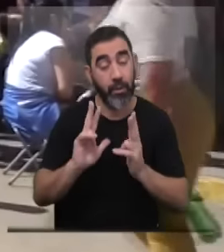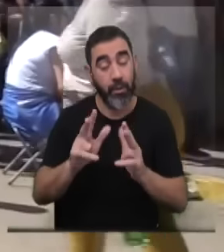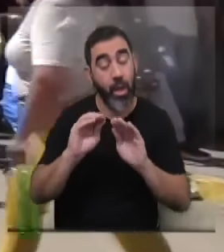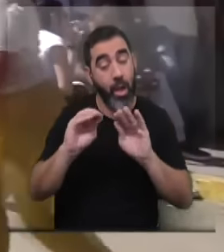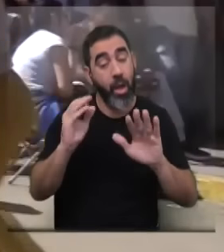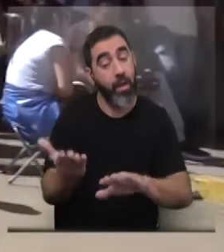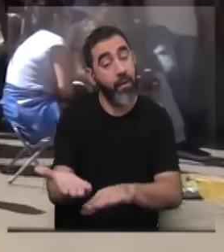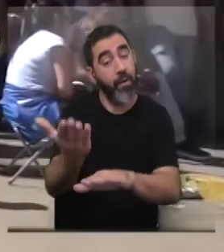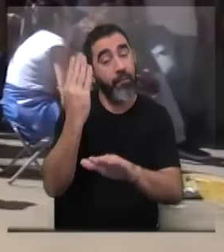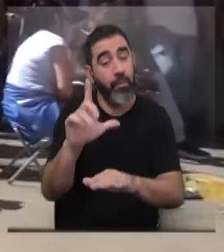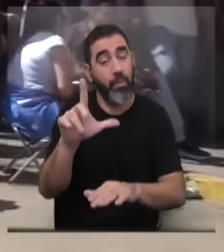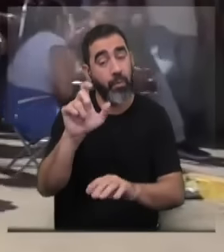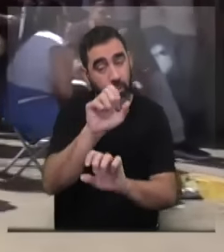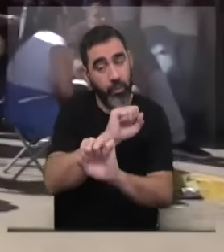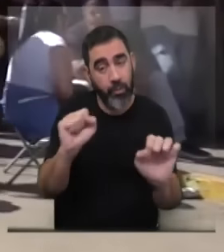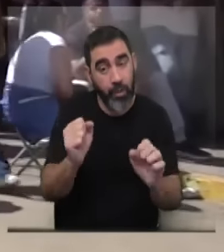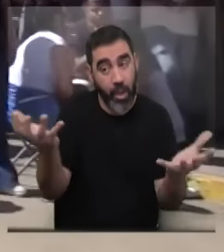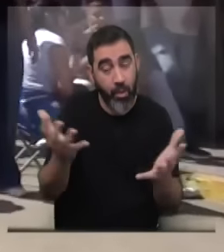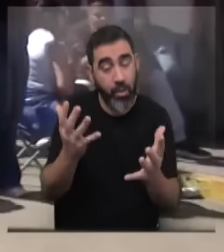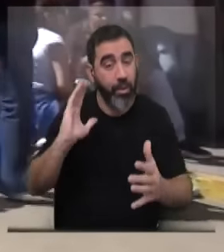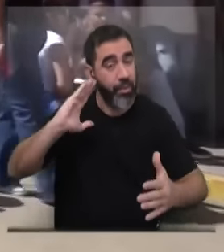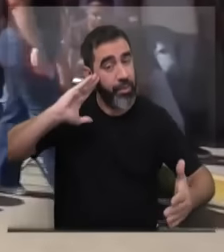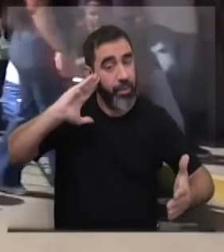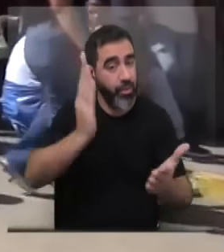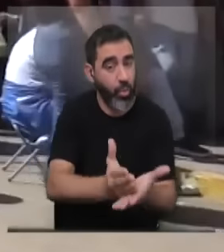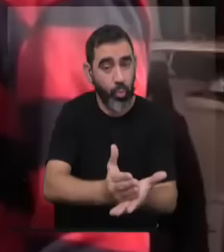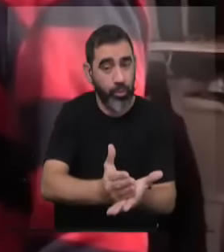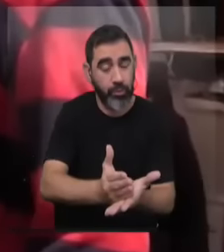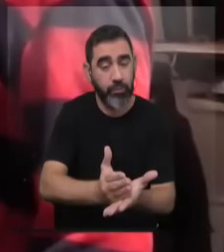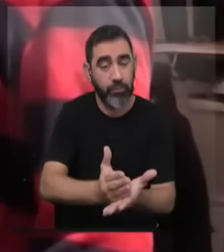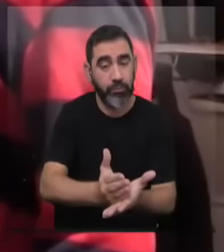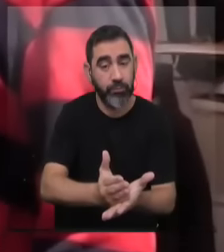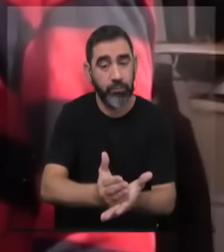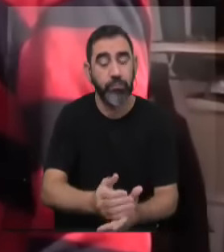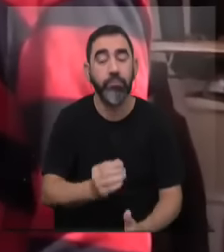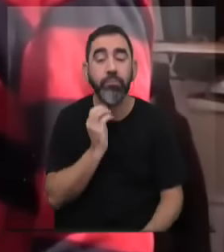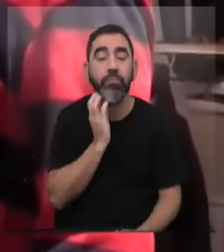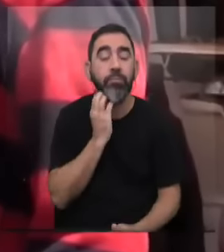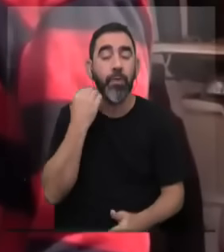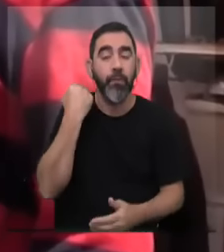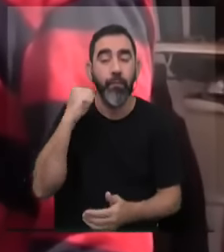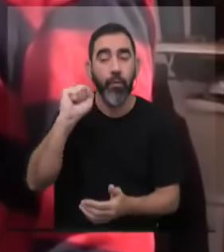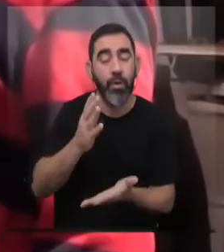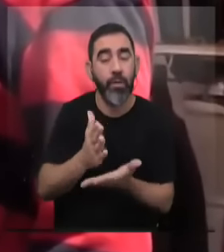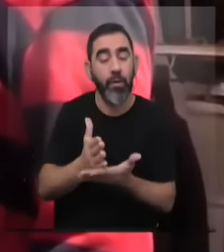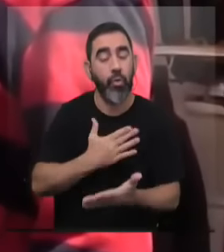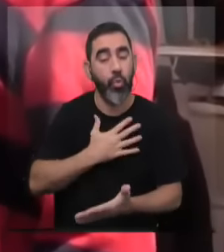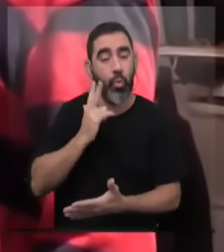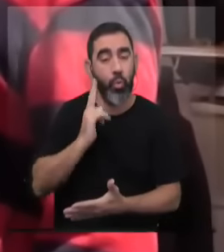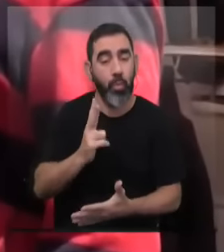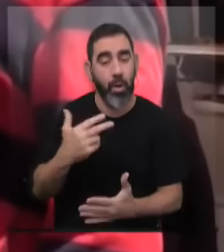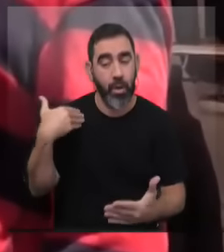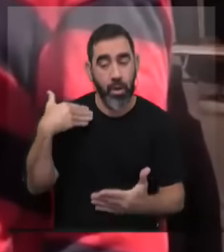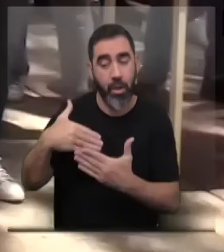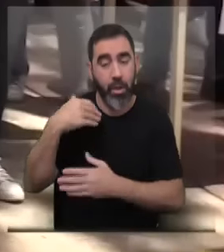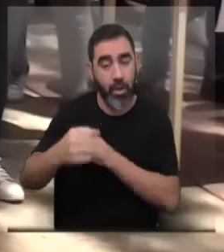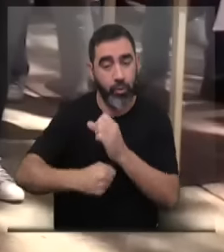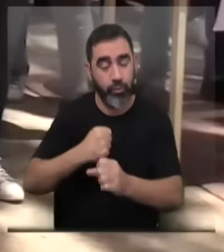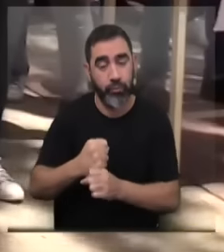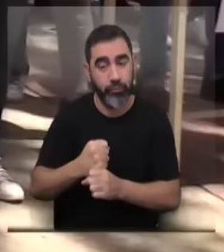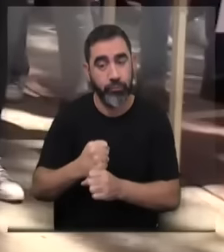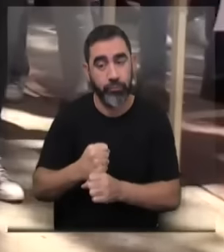podía haber gente tua duda estamos frente a una dictadura que que viola los Derechos Humanos que los violó durante todos estos años